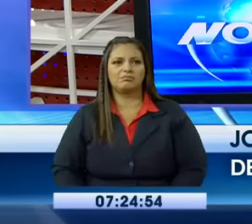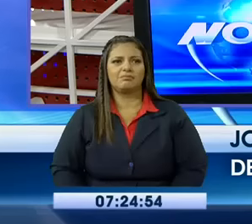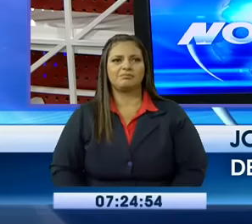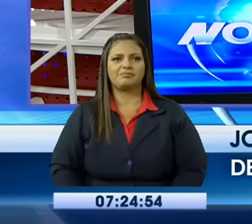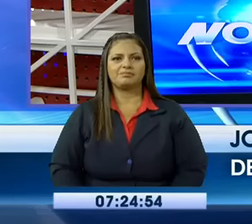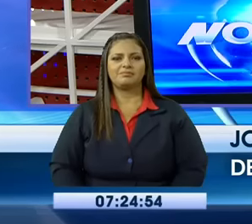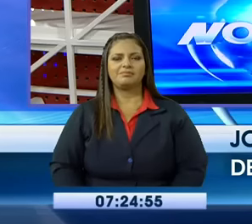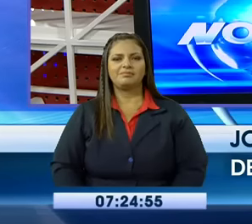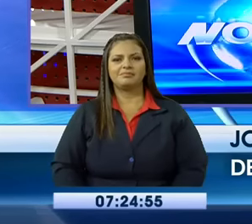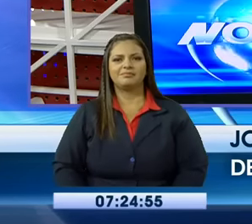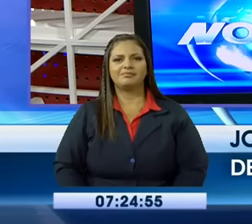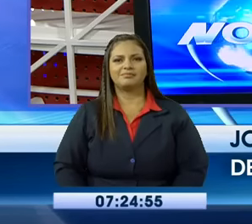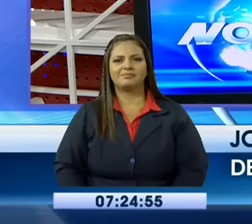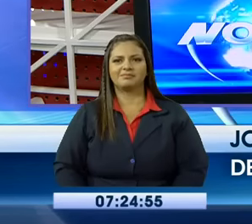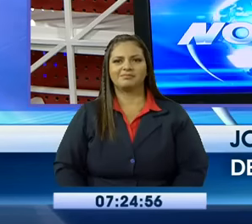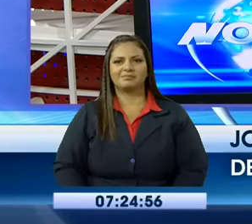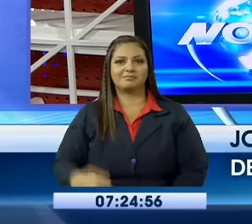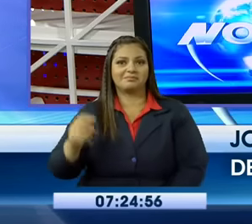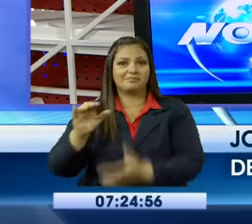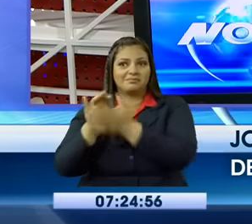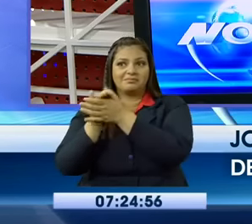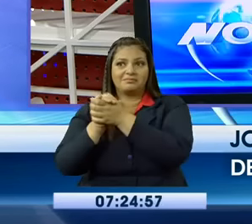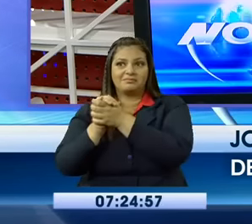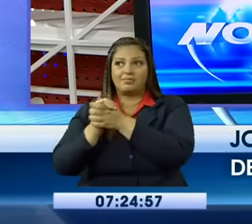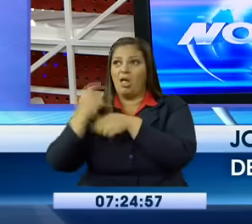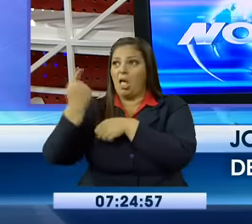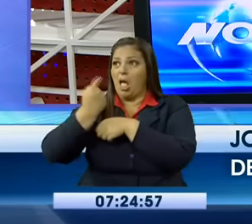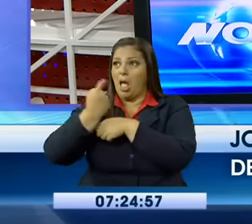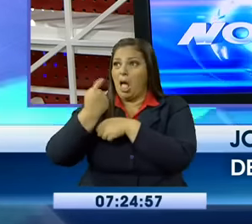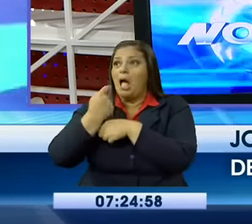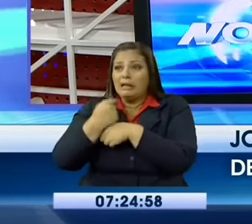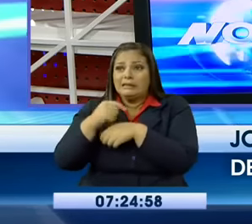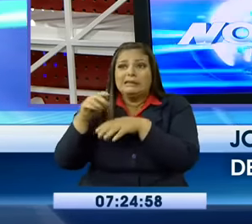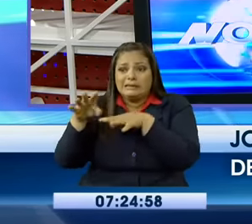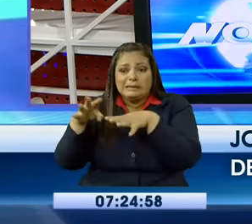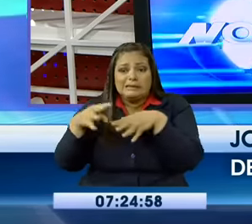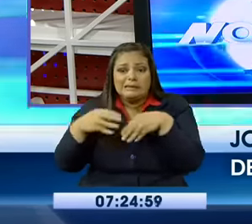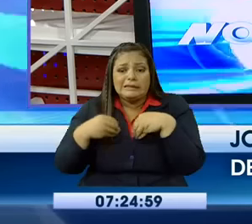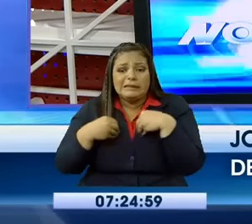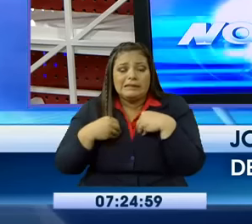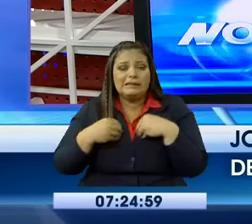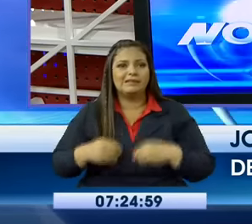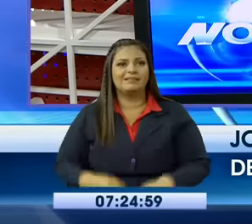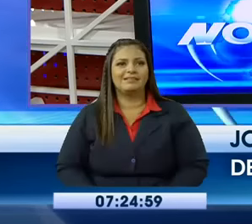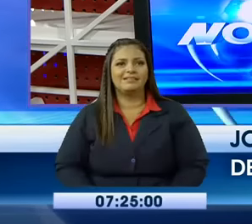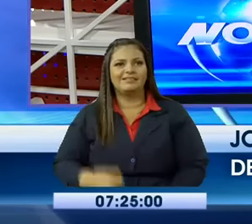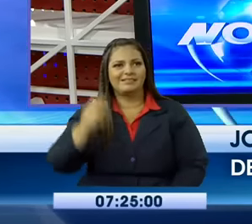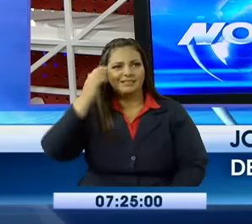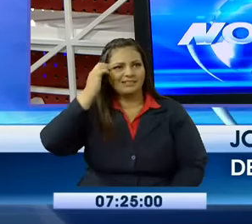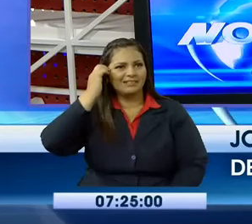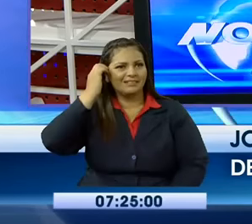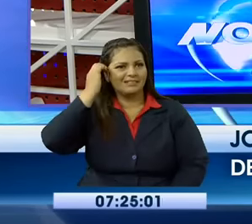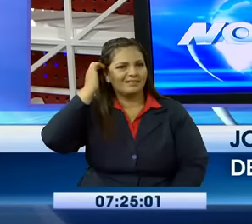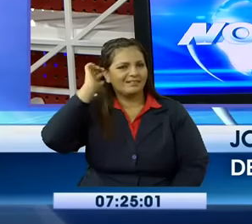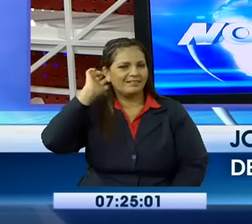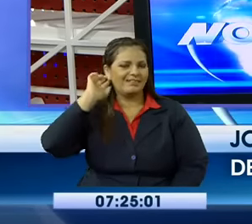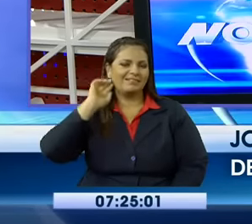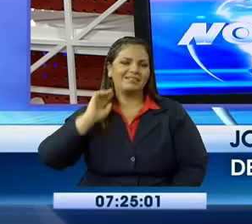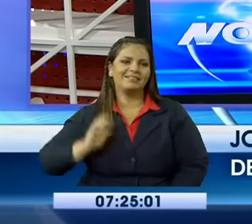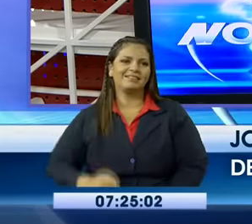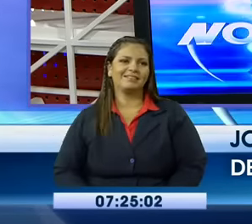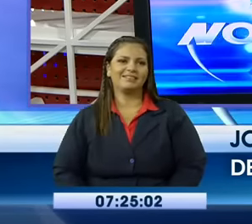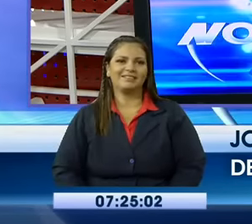hace los mandados. Pero claro. Claro. Eso sí. Y se pone mandil para realizar las compras, me han dicho por aquí. No.